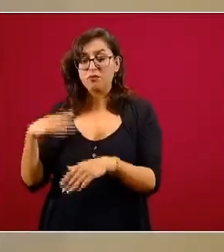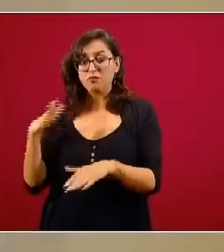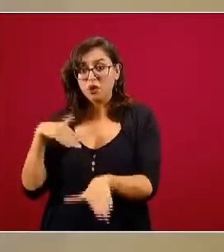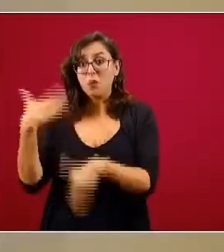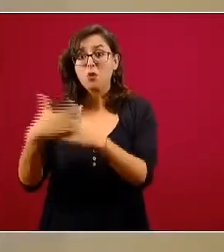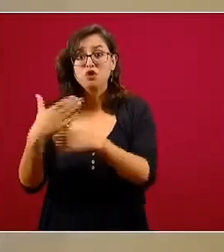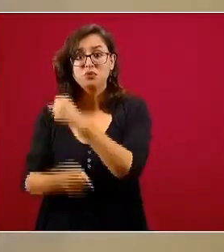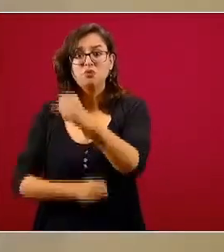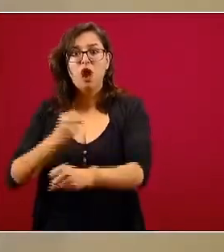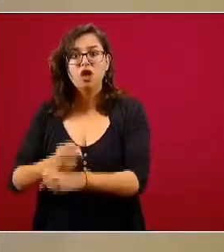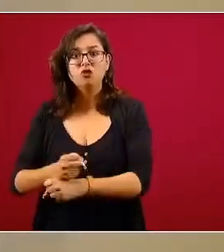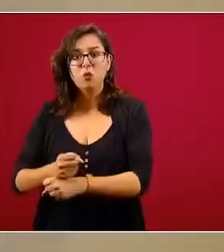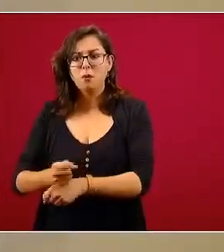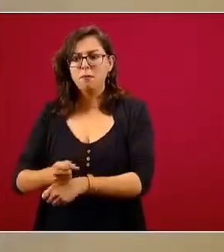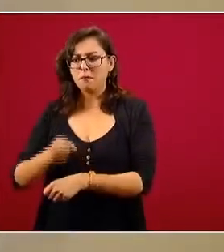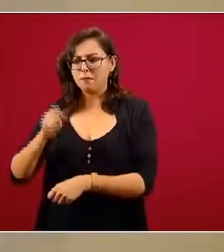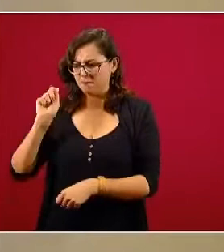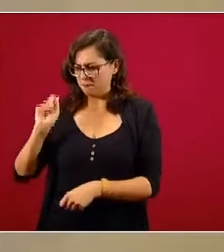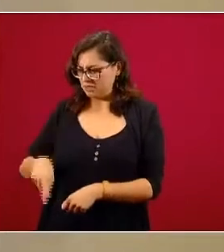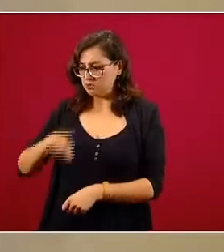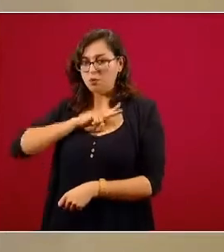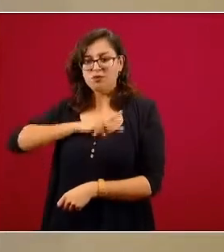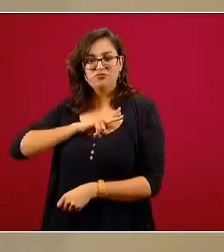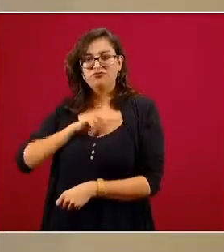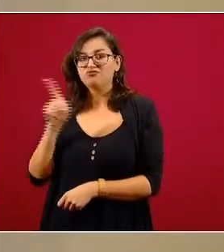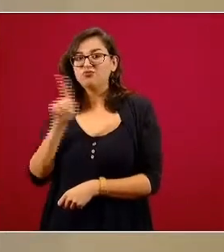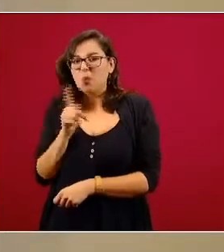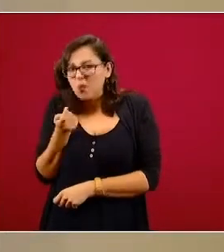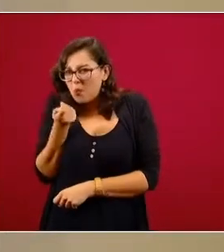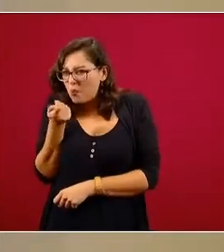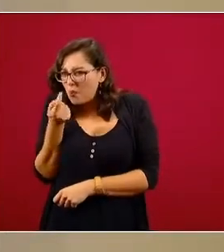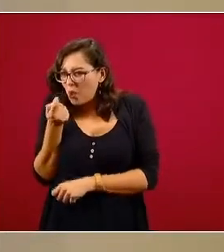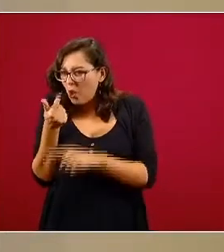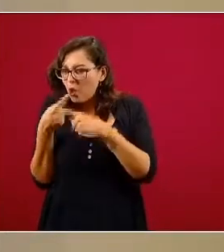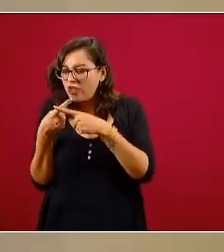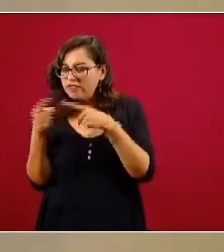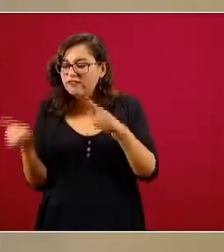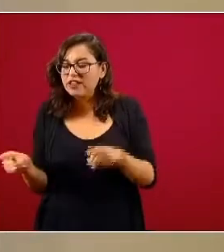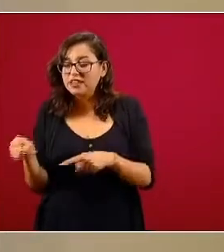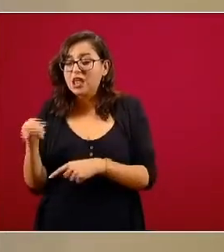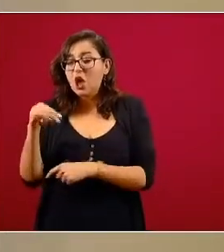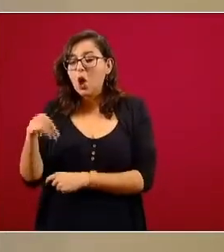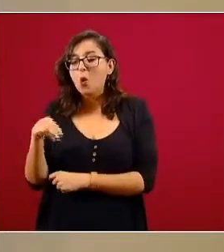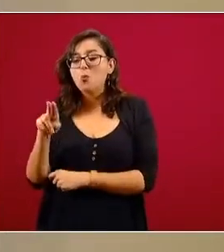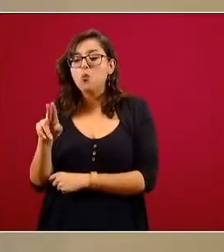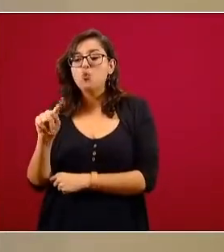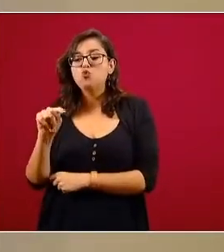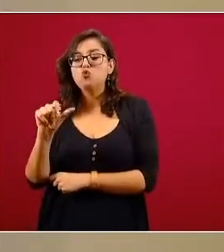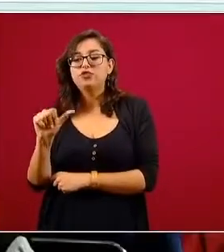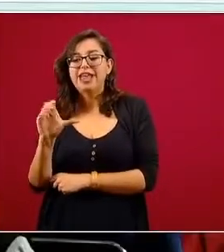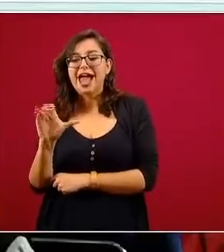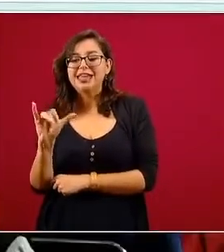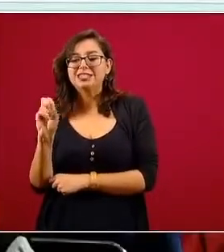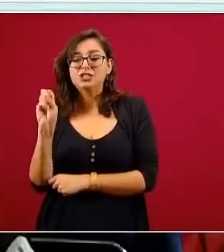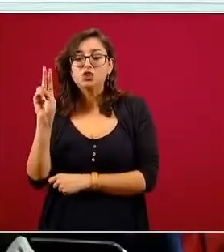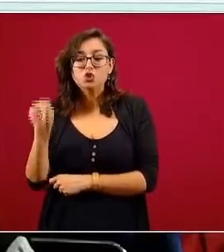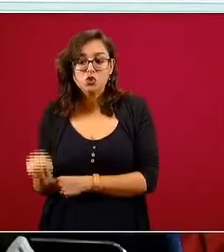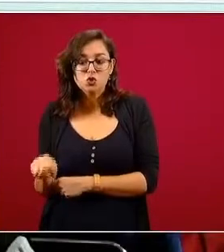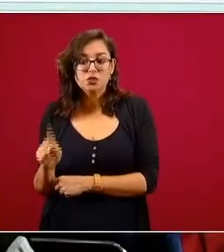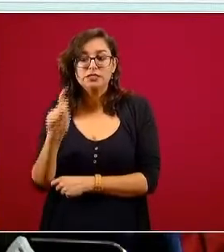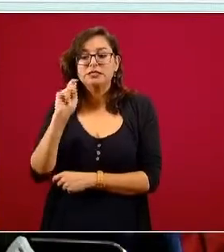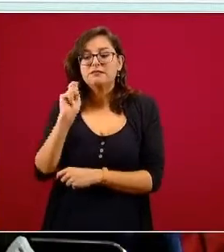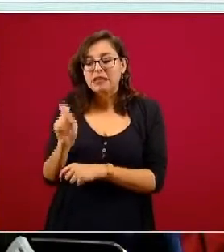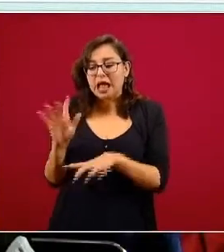año siguiente. Y este mecanismo de mutación, que se llama deslizamiento genético, es sumamente